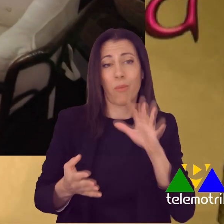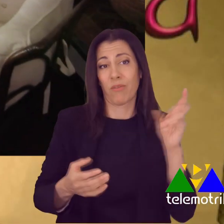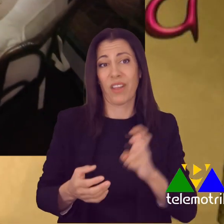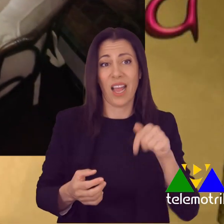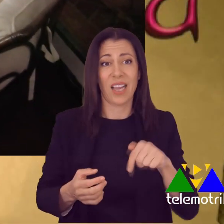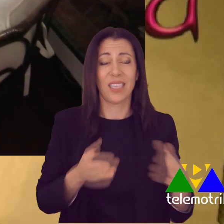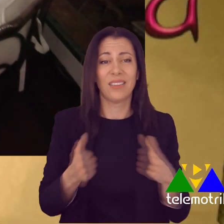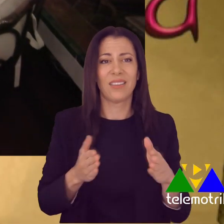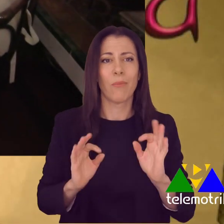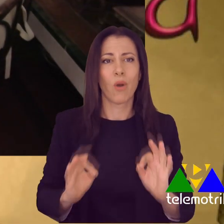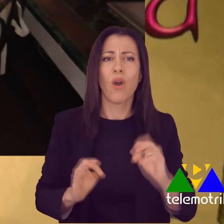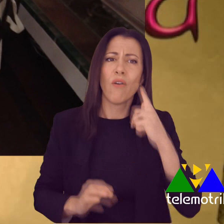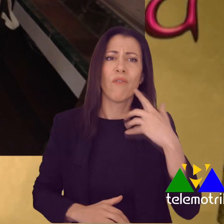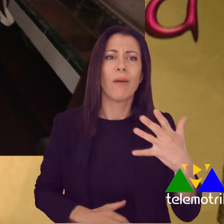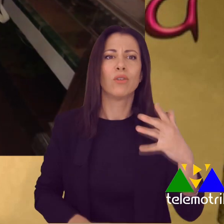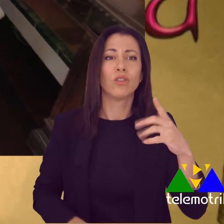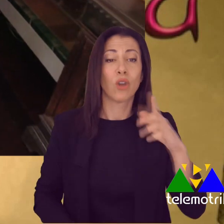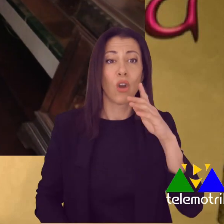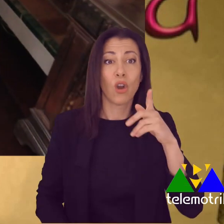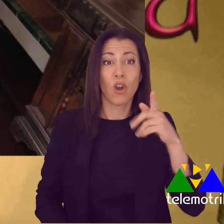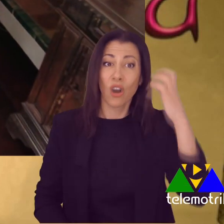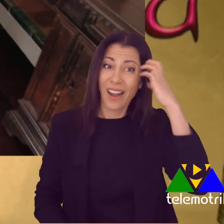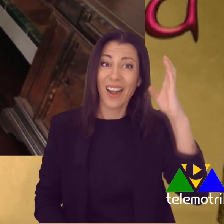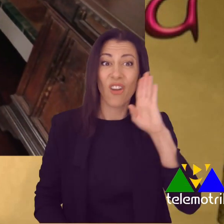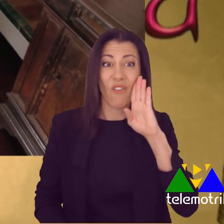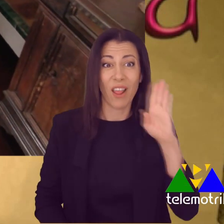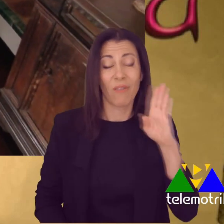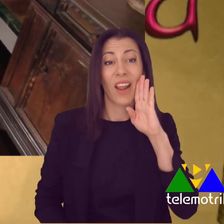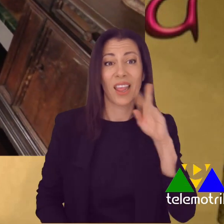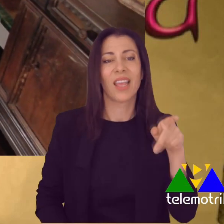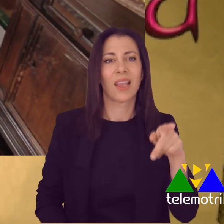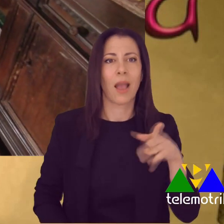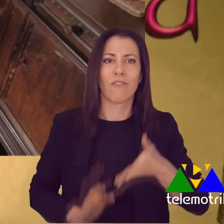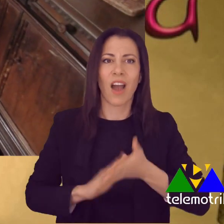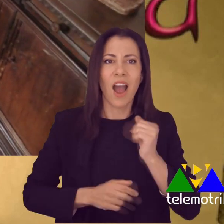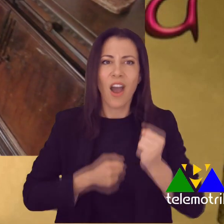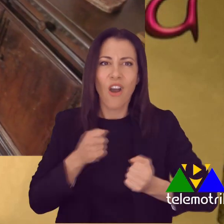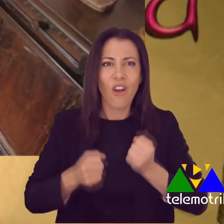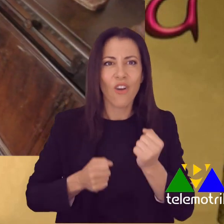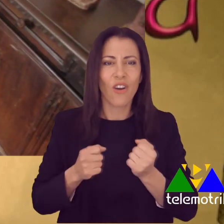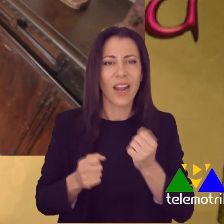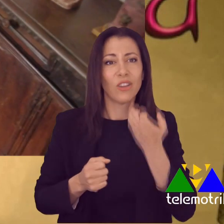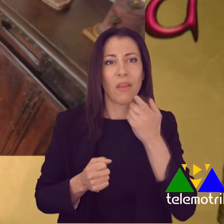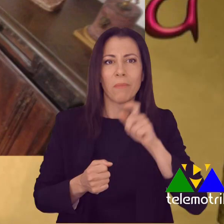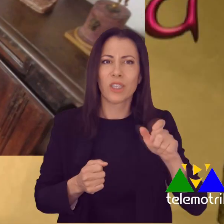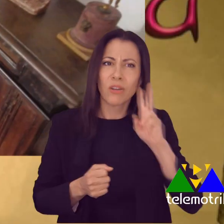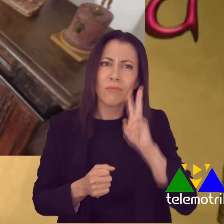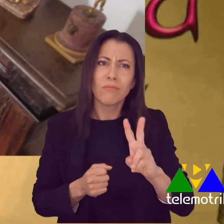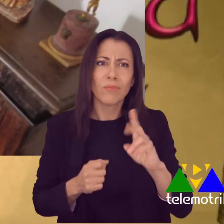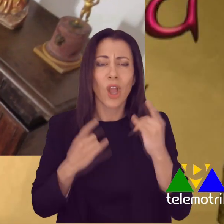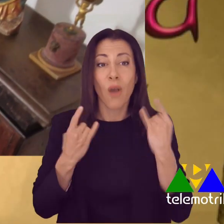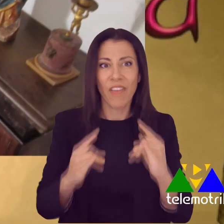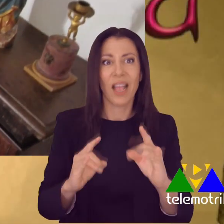aquí. Era famoso Balduino cuando salía a correr y la gente se lo encontraba corriendo por la Vega, la Guardia Civil